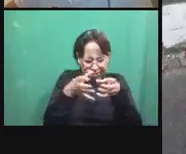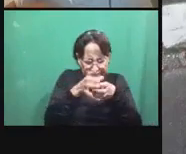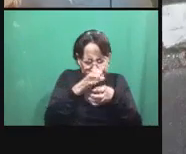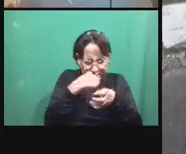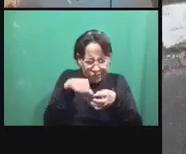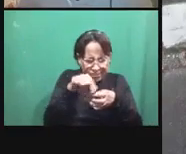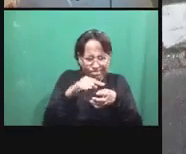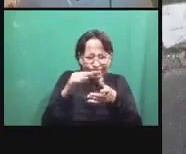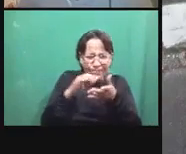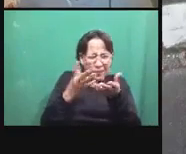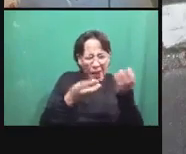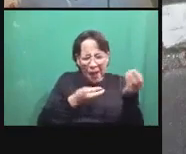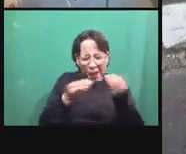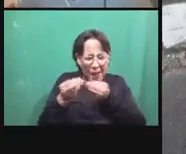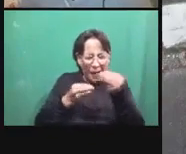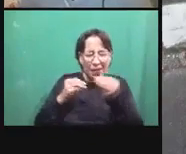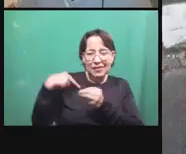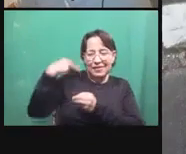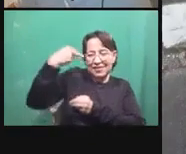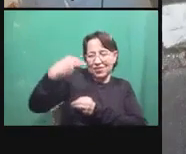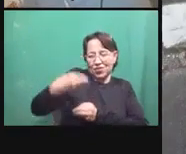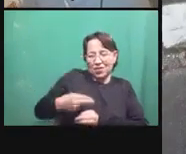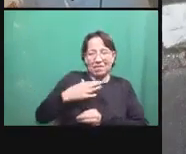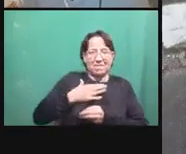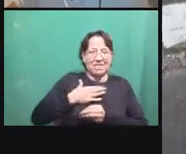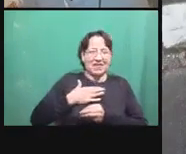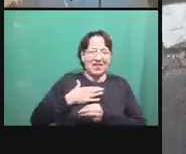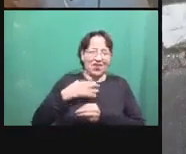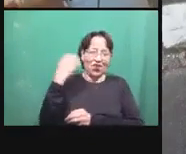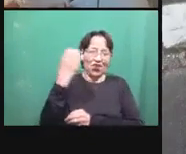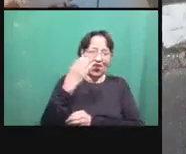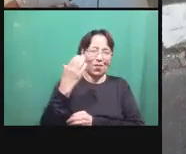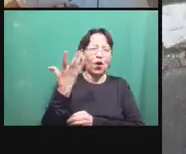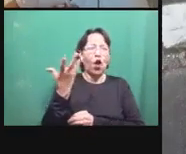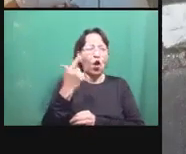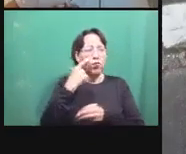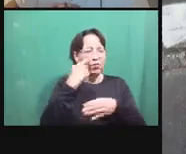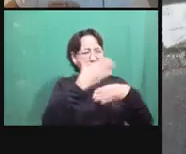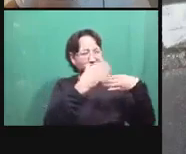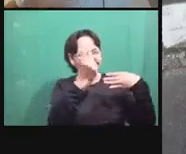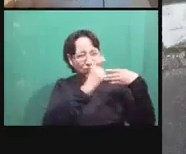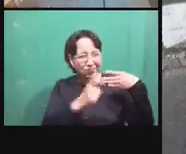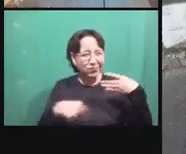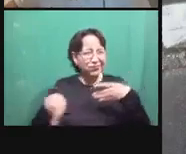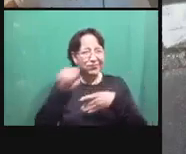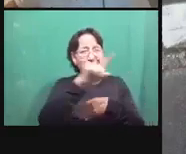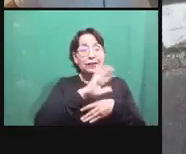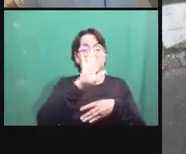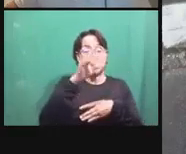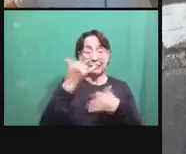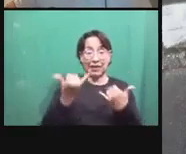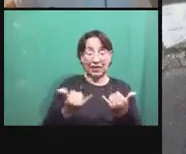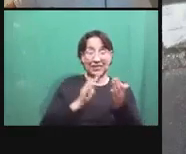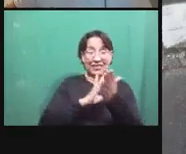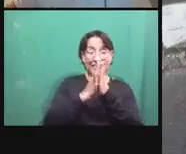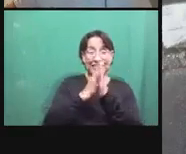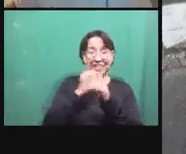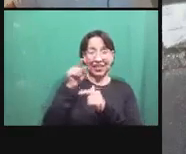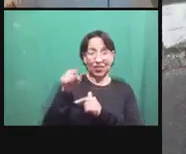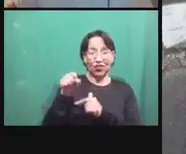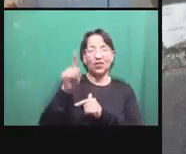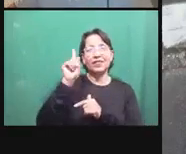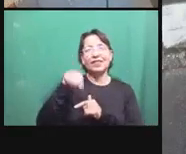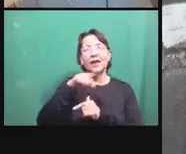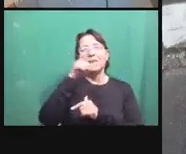complicada historia de nuestro país a través de los muros. Hablamos también desde nuestro territorio, el centro de Bogotá y la Candelaria,